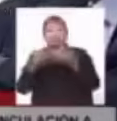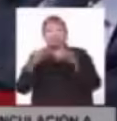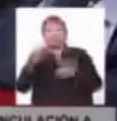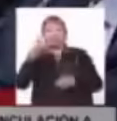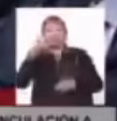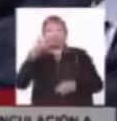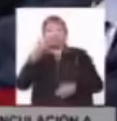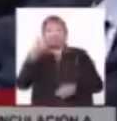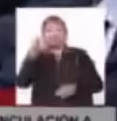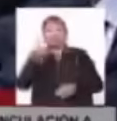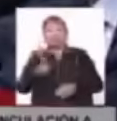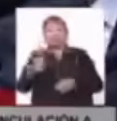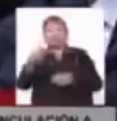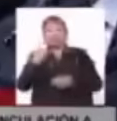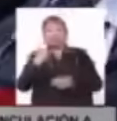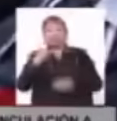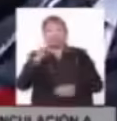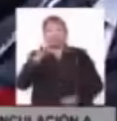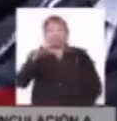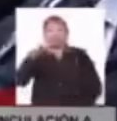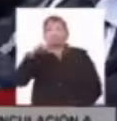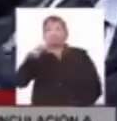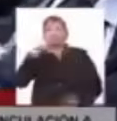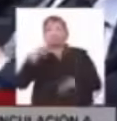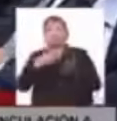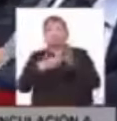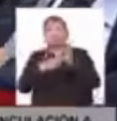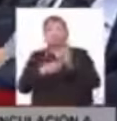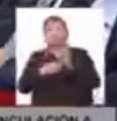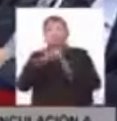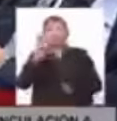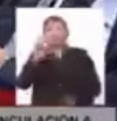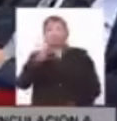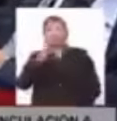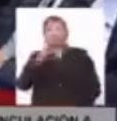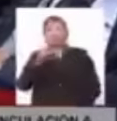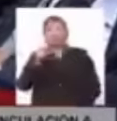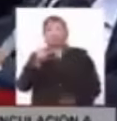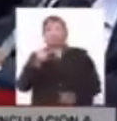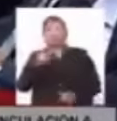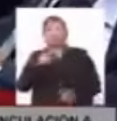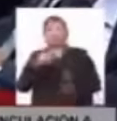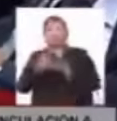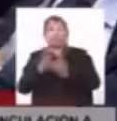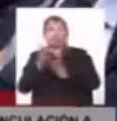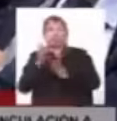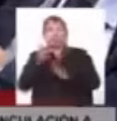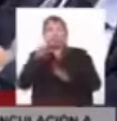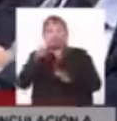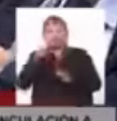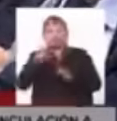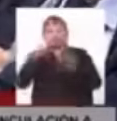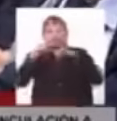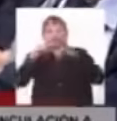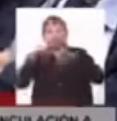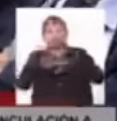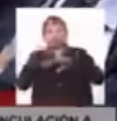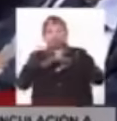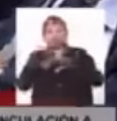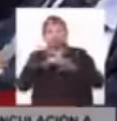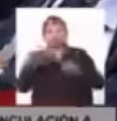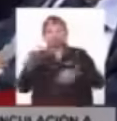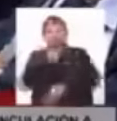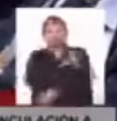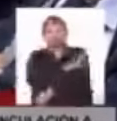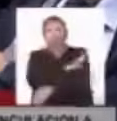la persona que me imputa este tema, la señorita Bazán, que lamentablemente se ha ido, ella sí está investigada por lavado de activos por la